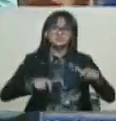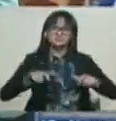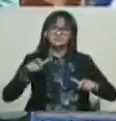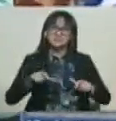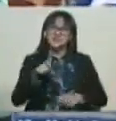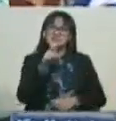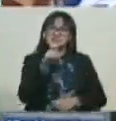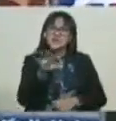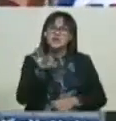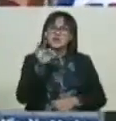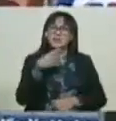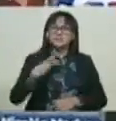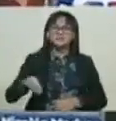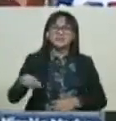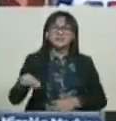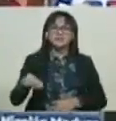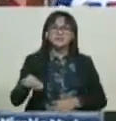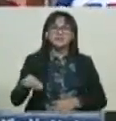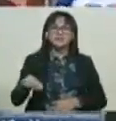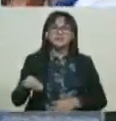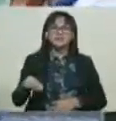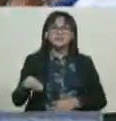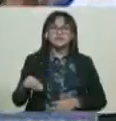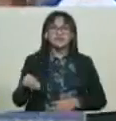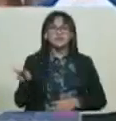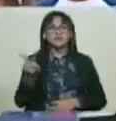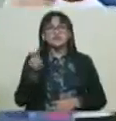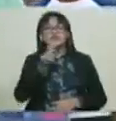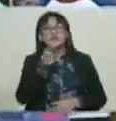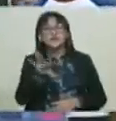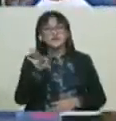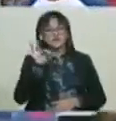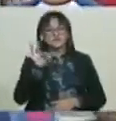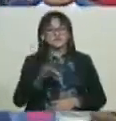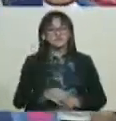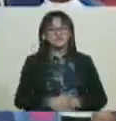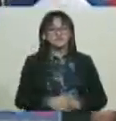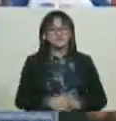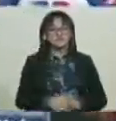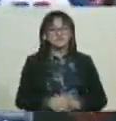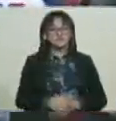quien elija presidente en la república en venezuela quien elige